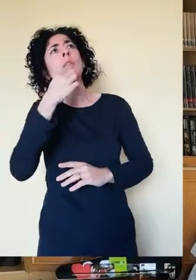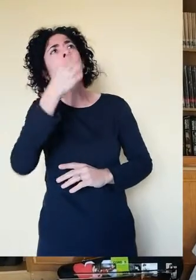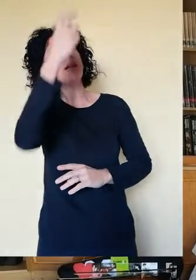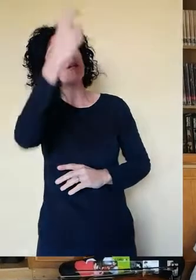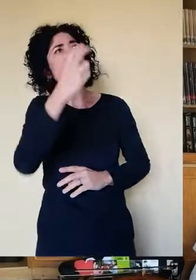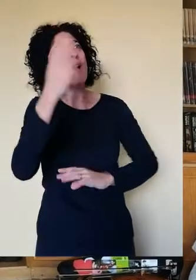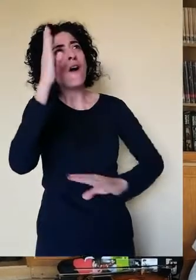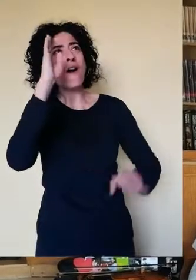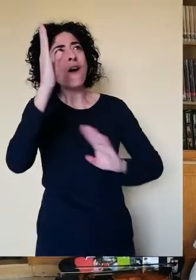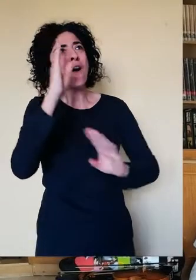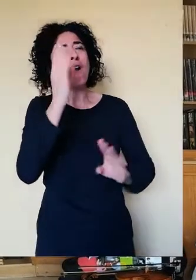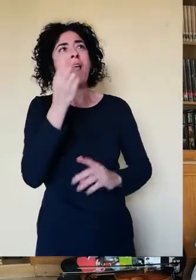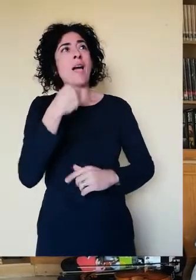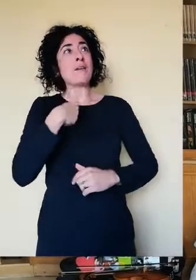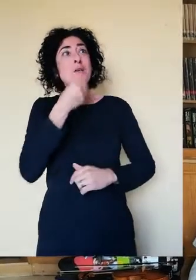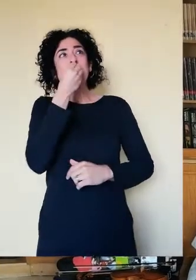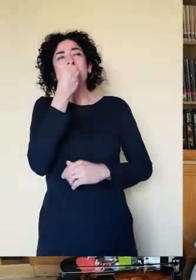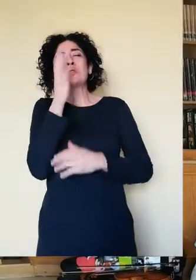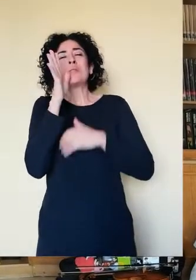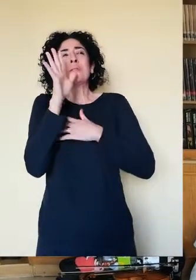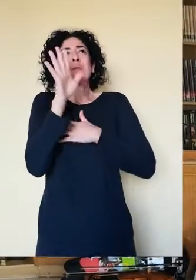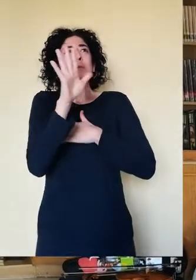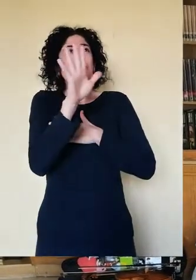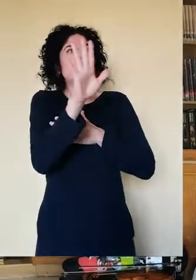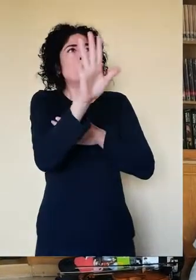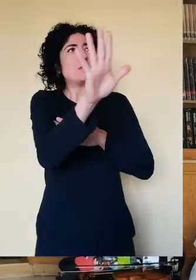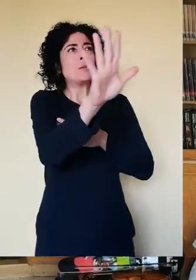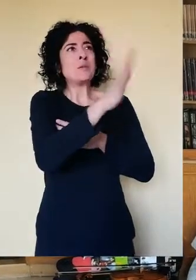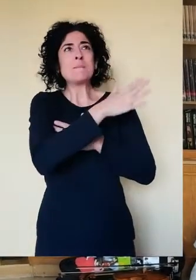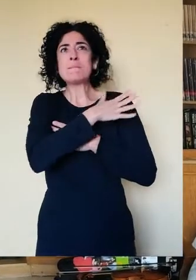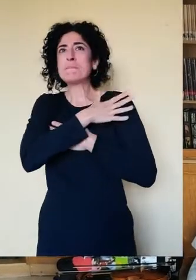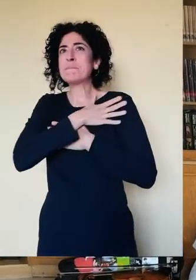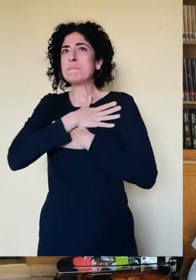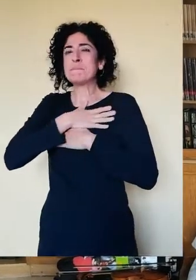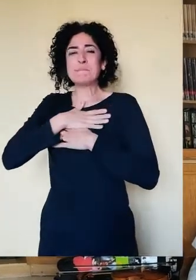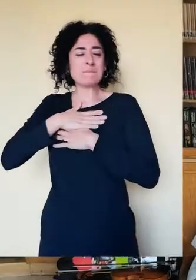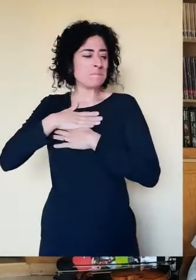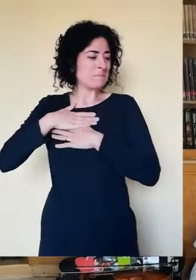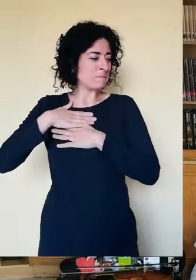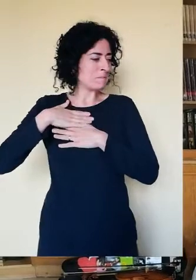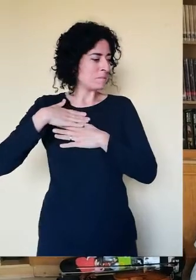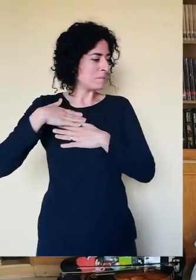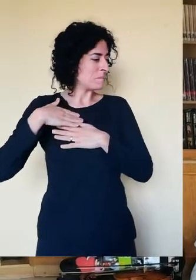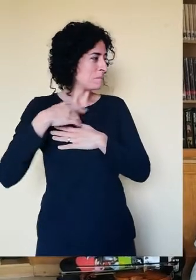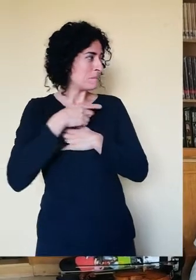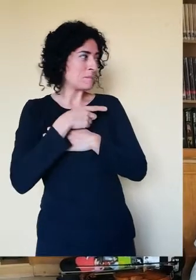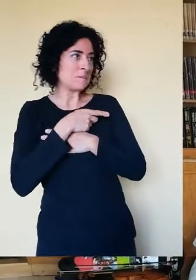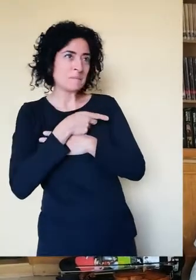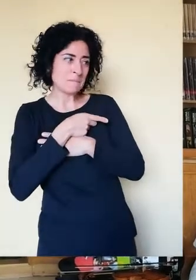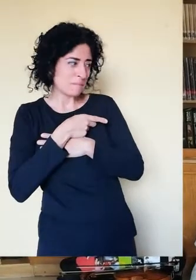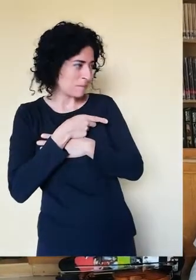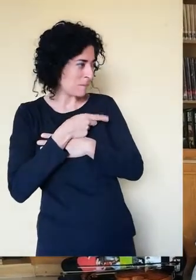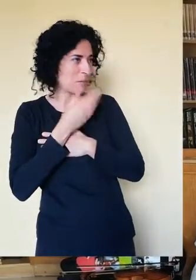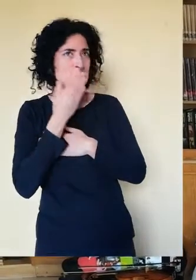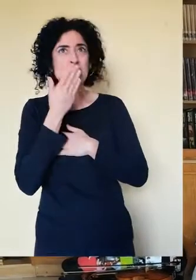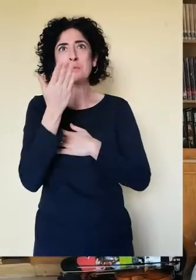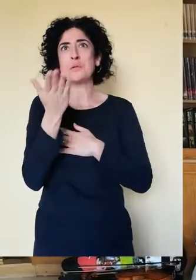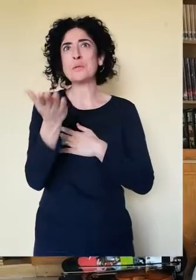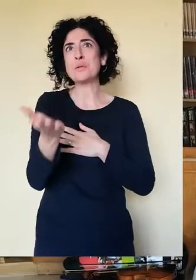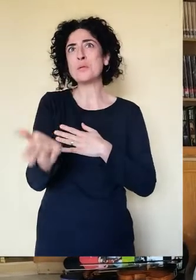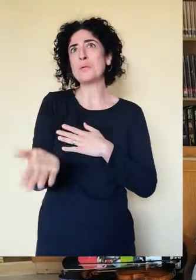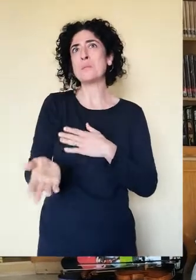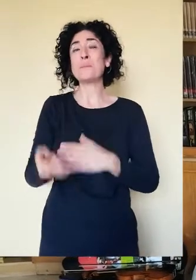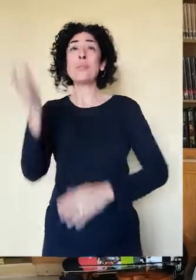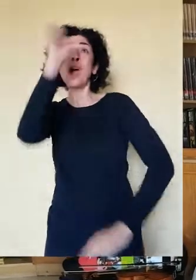te digo al llegar, un besito lindo te quiero mandar.